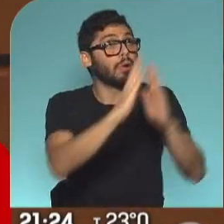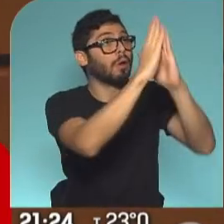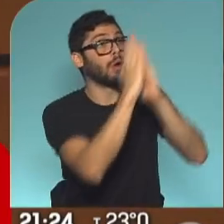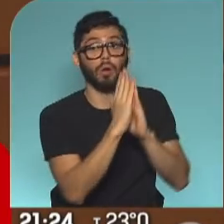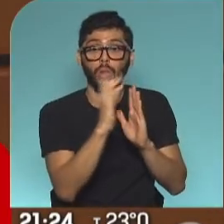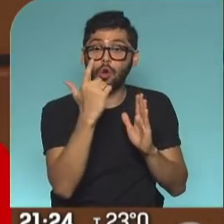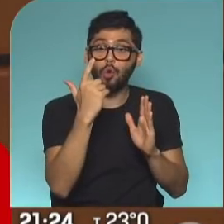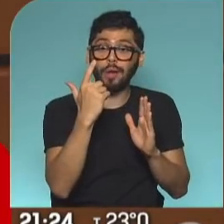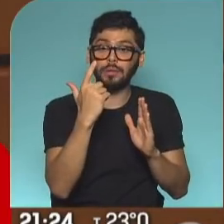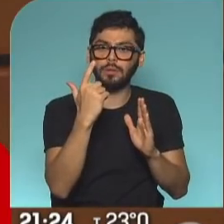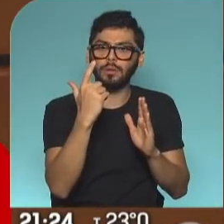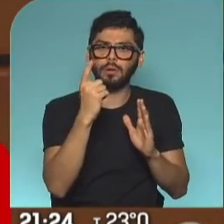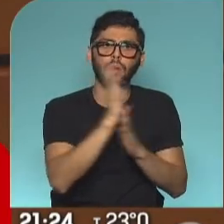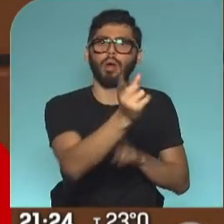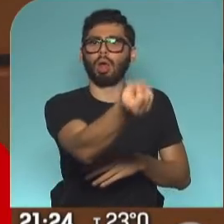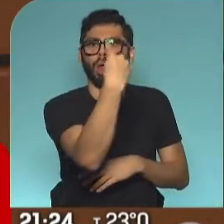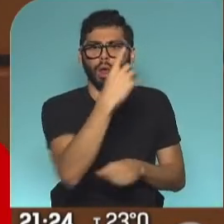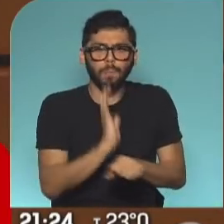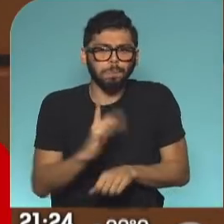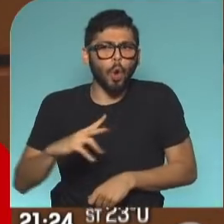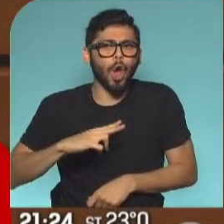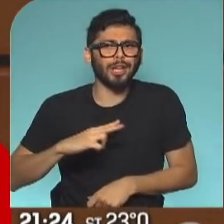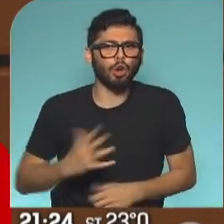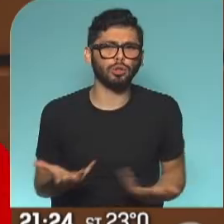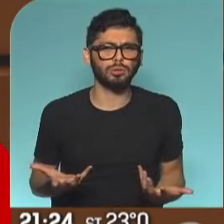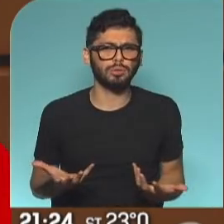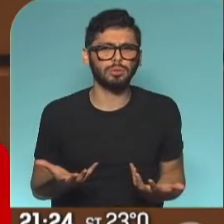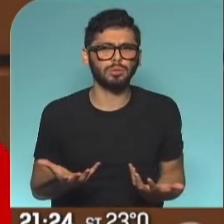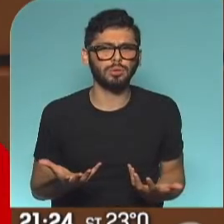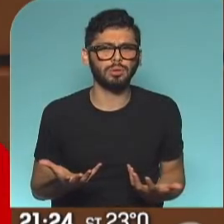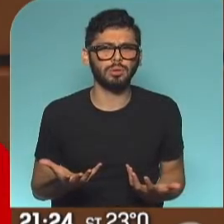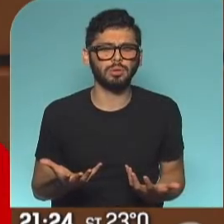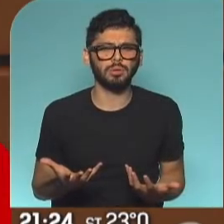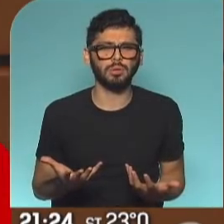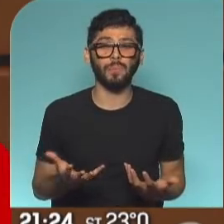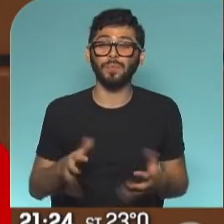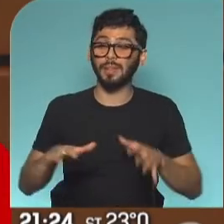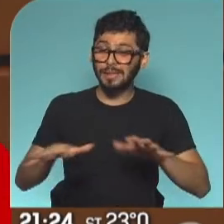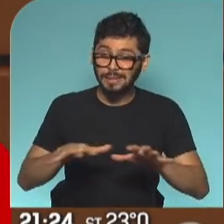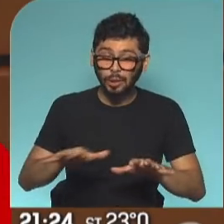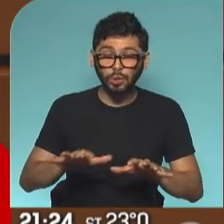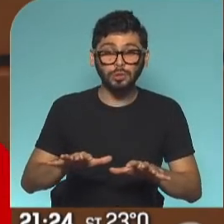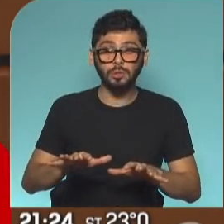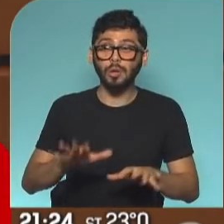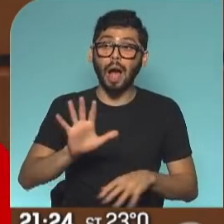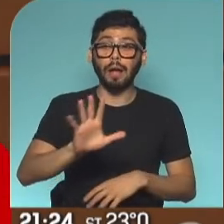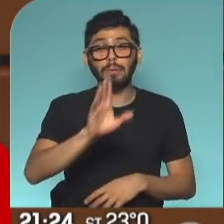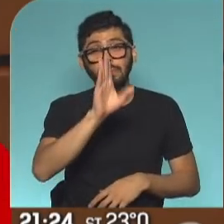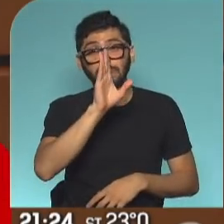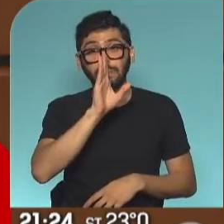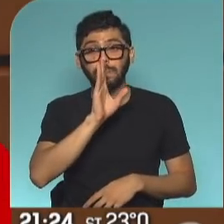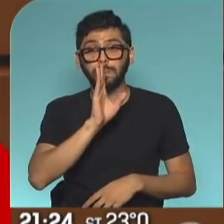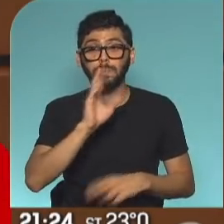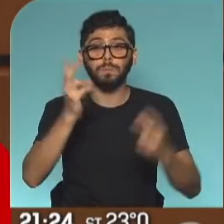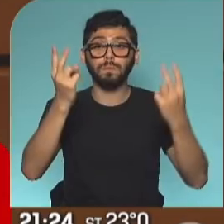ricos. ¿Y hasta cuándo podemos seguir viendo esto sin reaccionar, sin